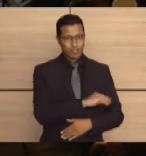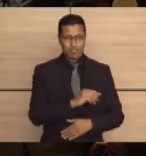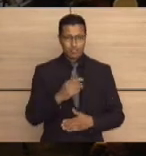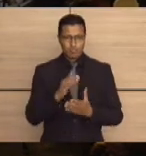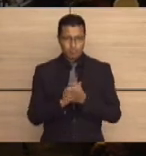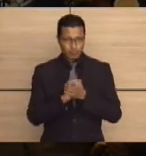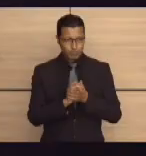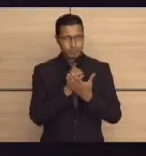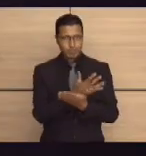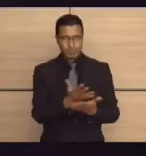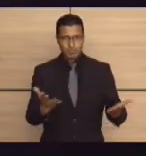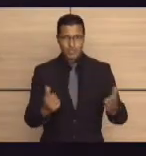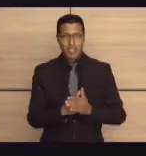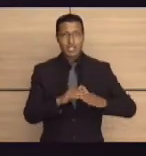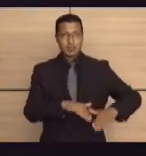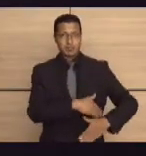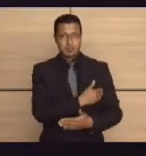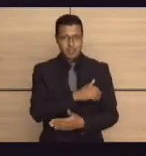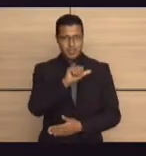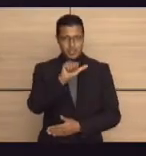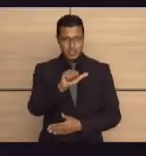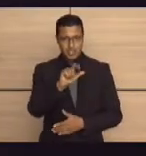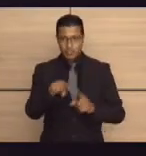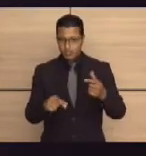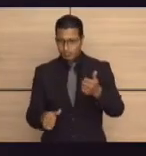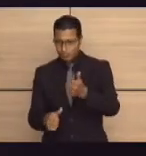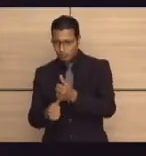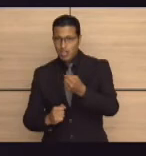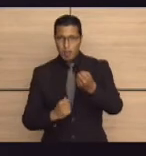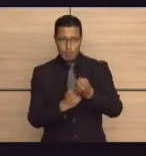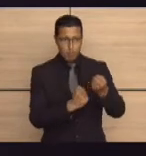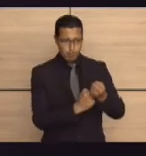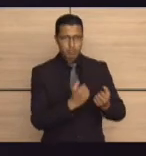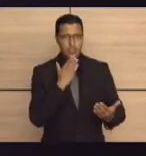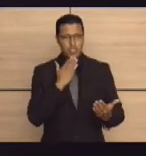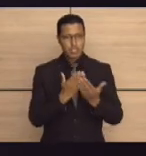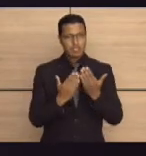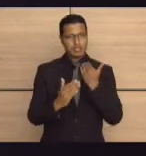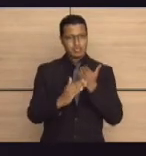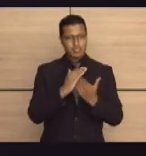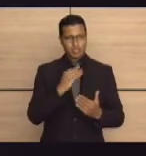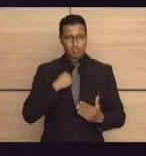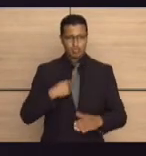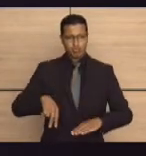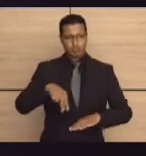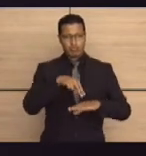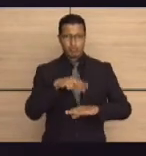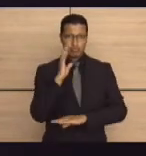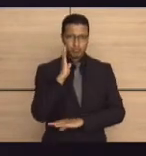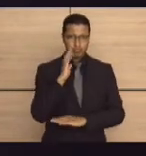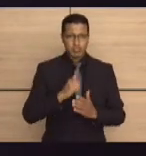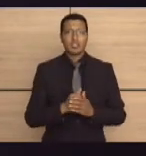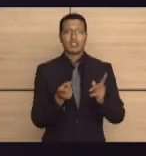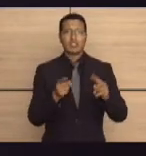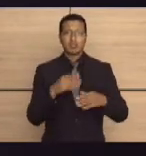saludo. A la ministra y sus colaboradores, un agradecimiento por su invitación a ser parte de esta charla. A los